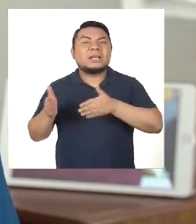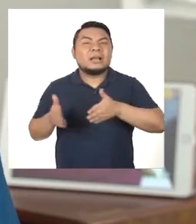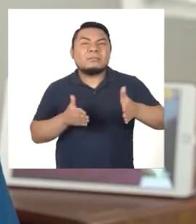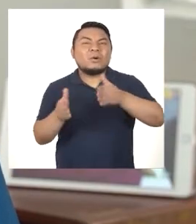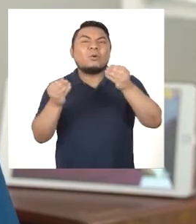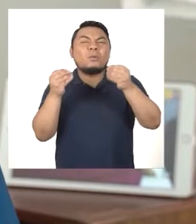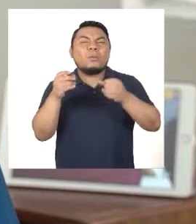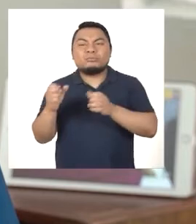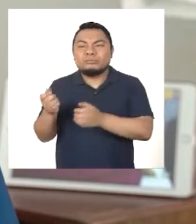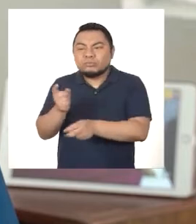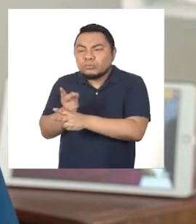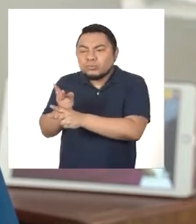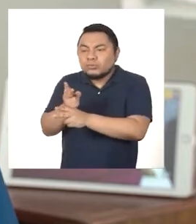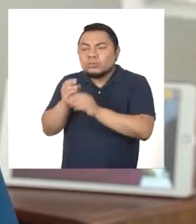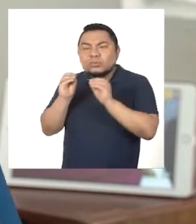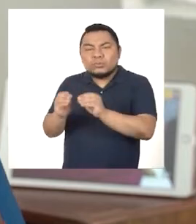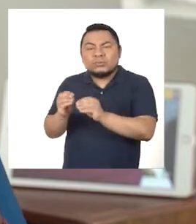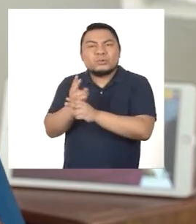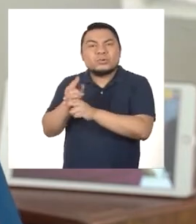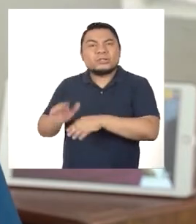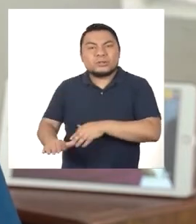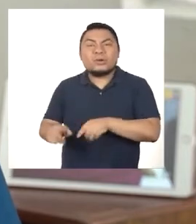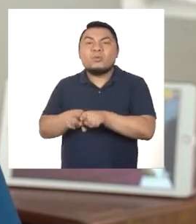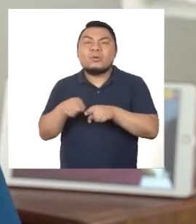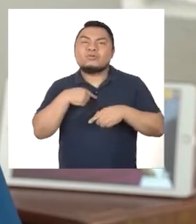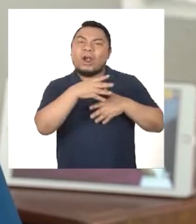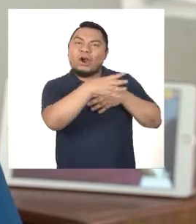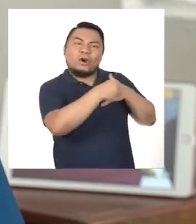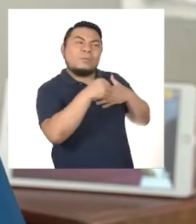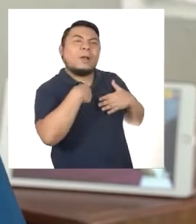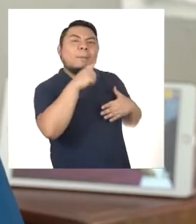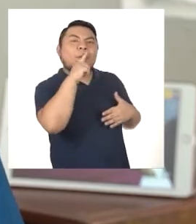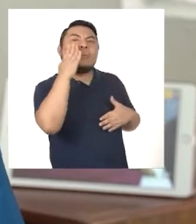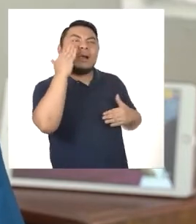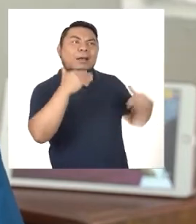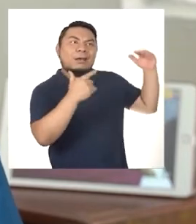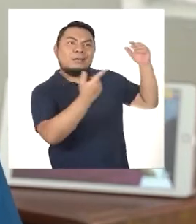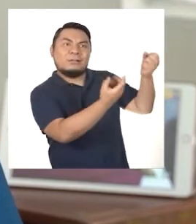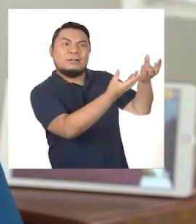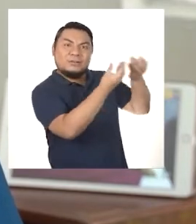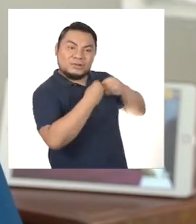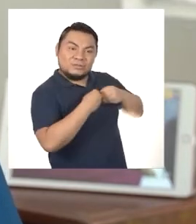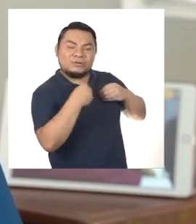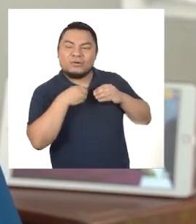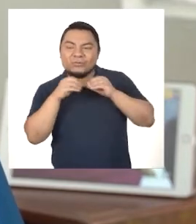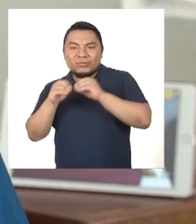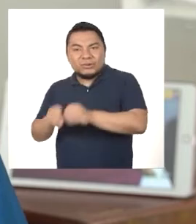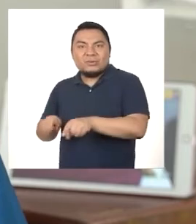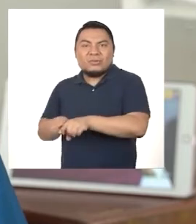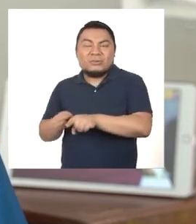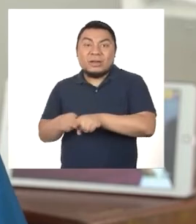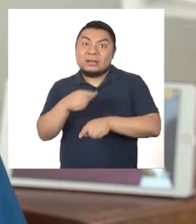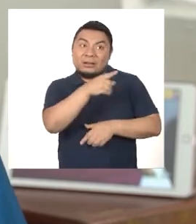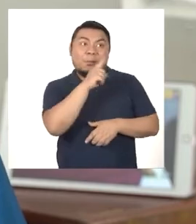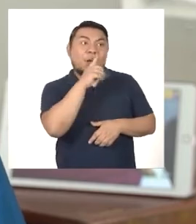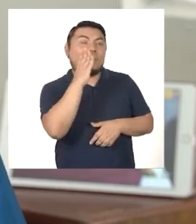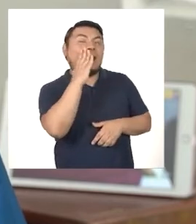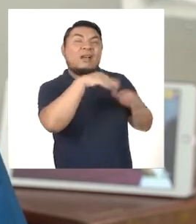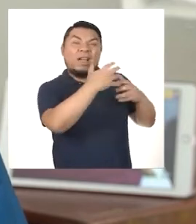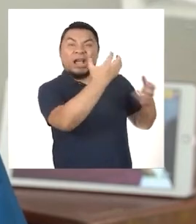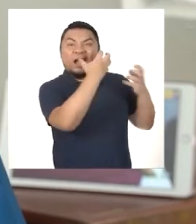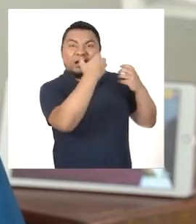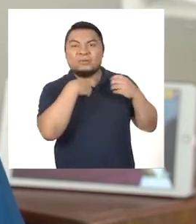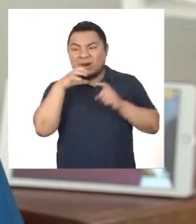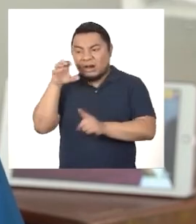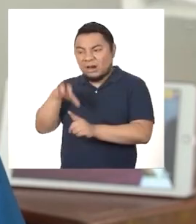punto de partida en la manera como fuimos criados nosotros, y no necesariamente la manera como nos criaron es la mejor, y nos hace